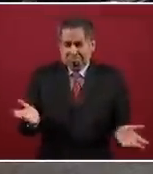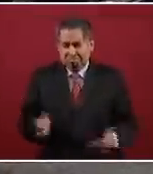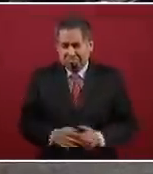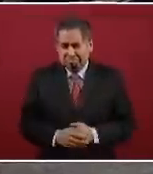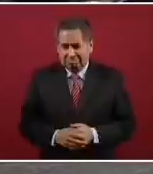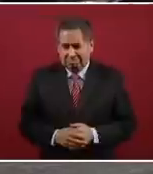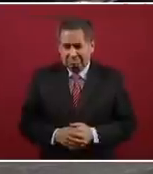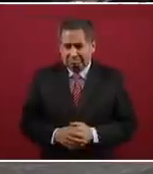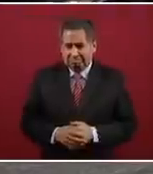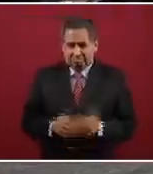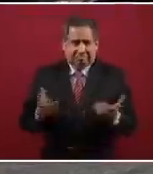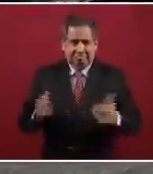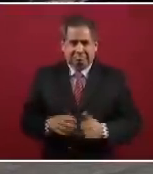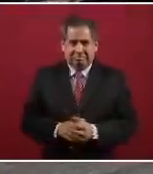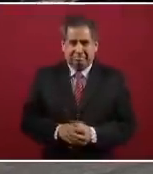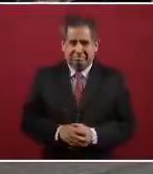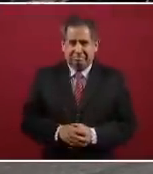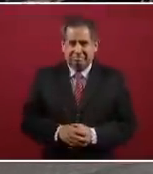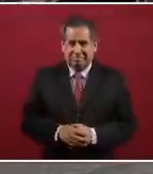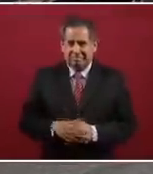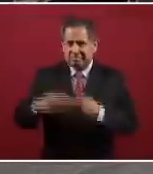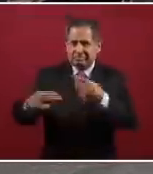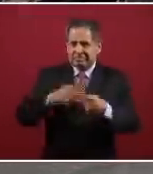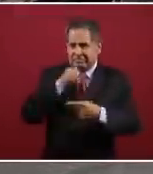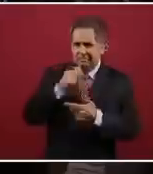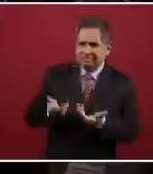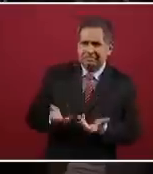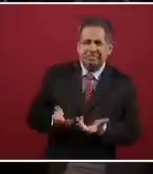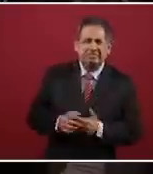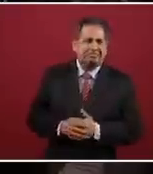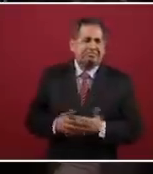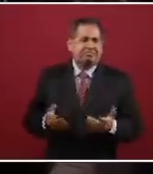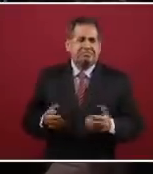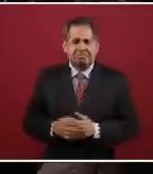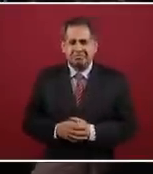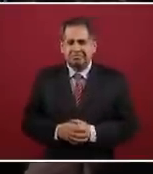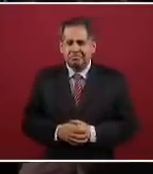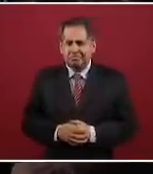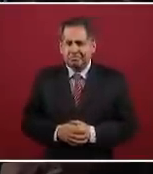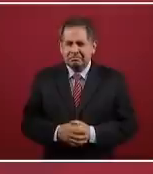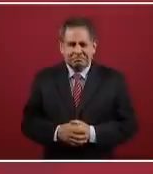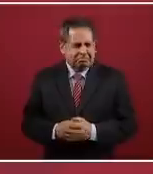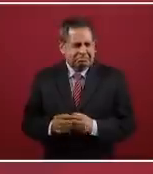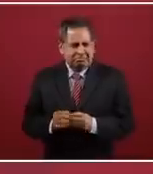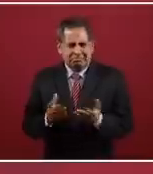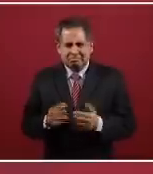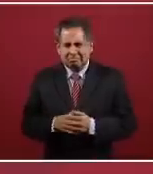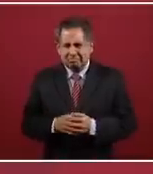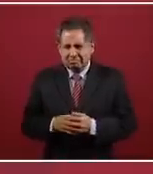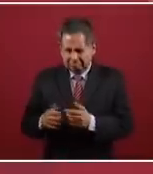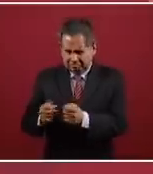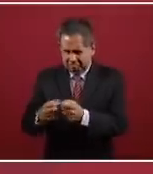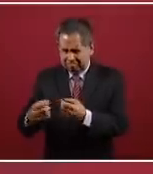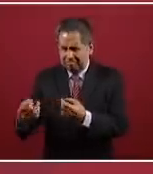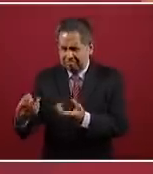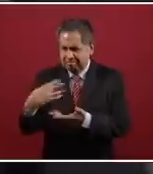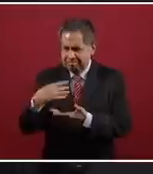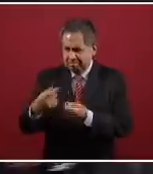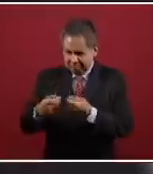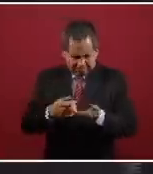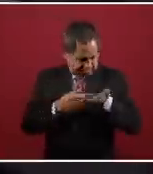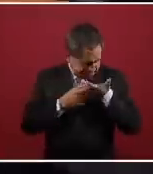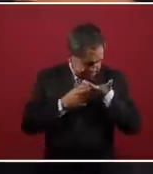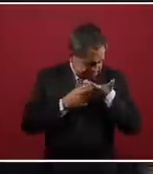¿No? No, eso, claro, las mandan,